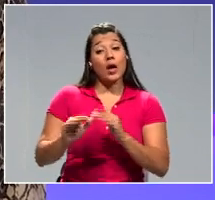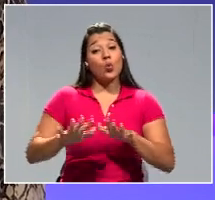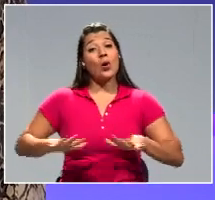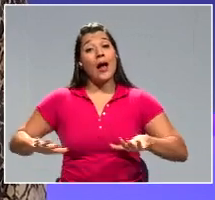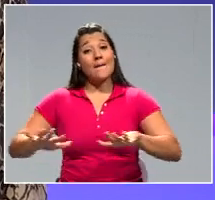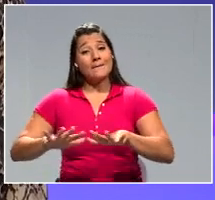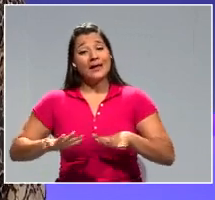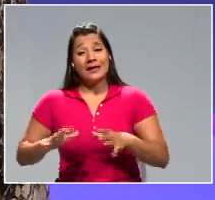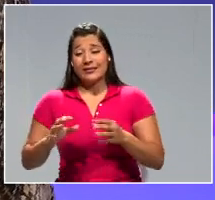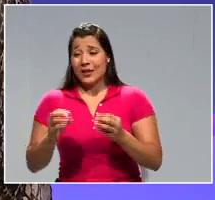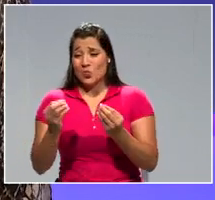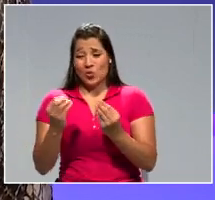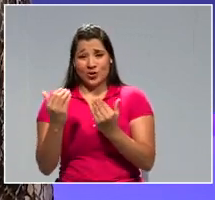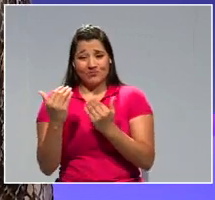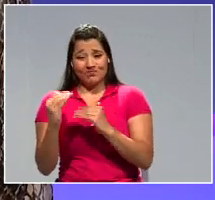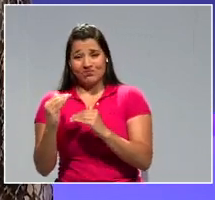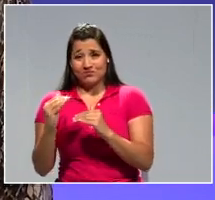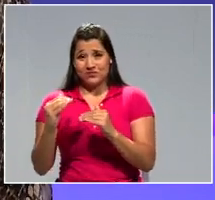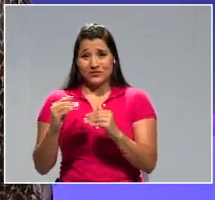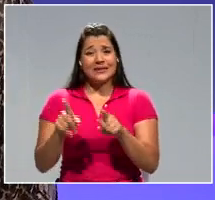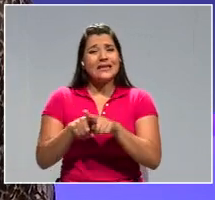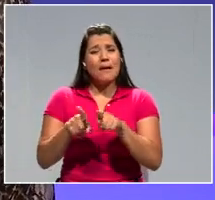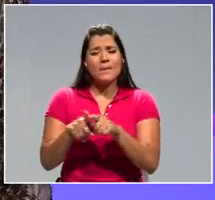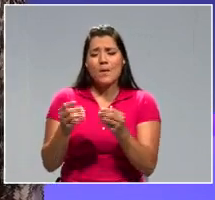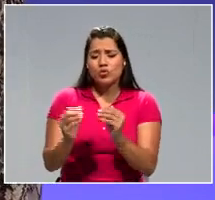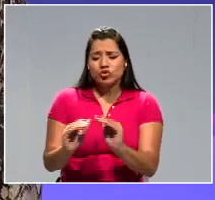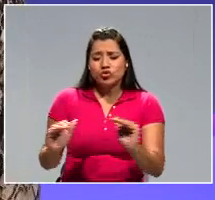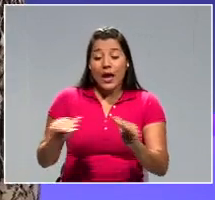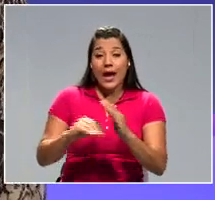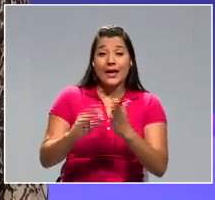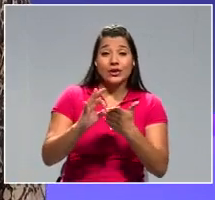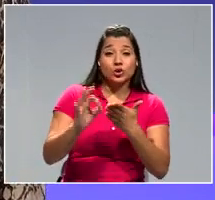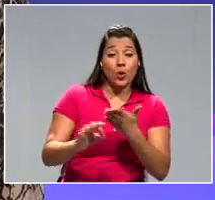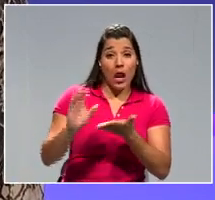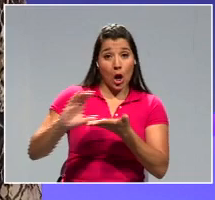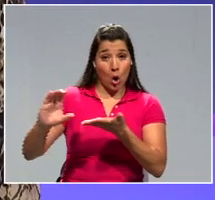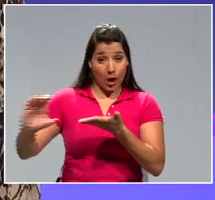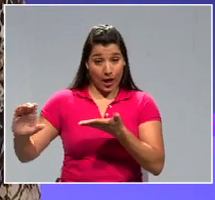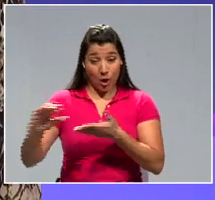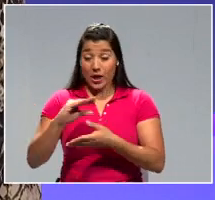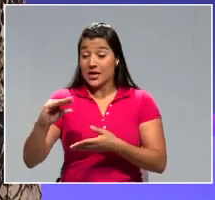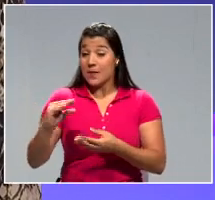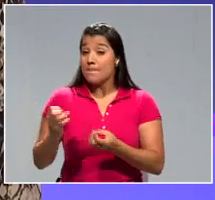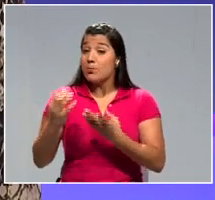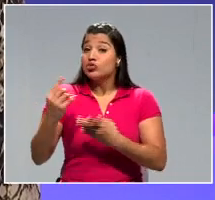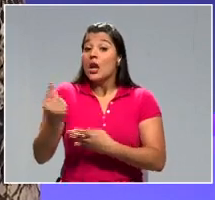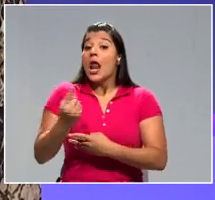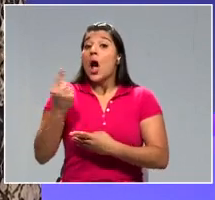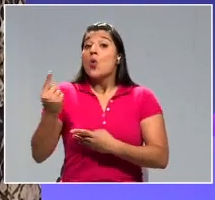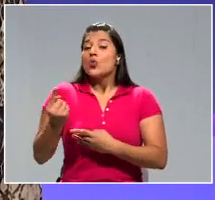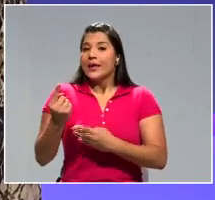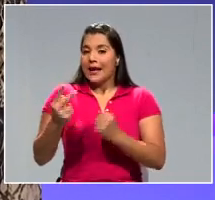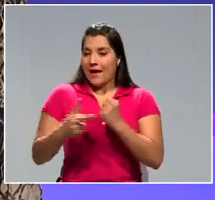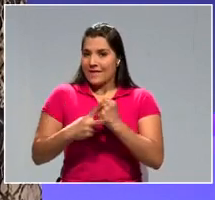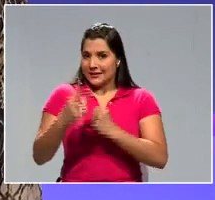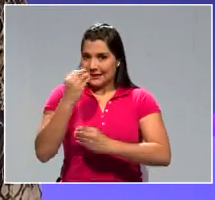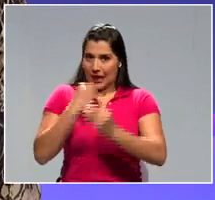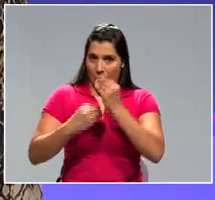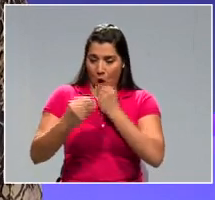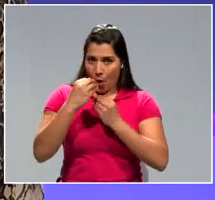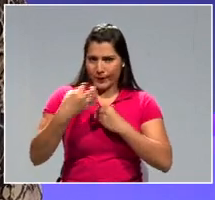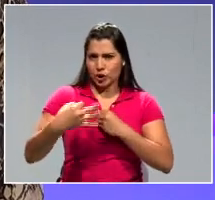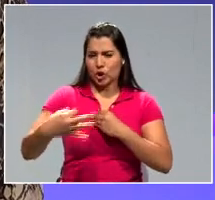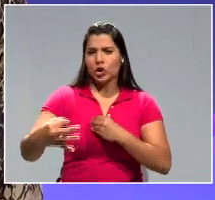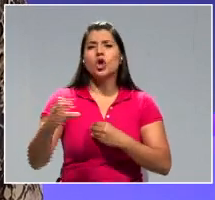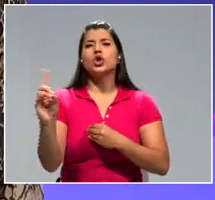bastante privación. Hay muchos también en edad escolar, colegial. Muchos de ellos, la única alimentación que hacen diariamente es